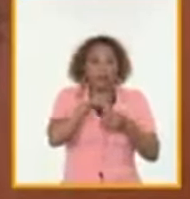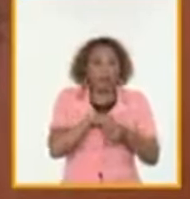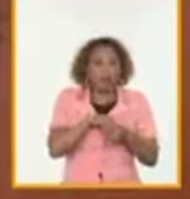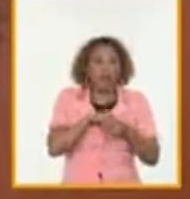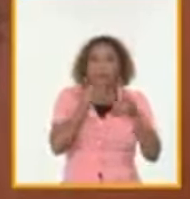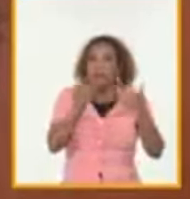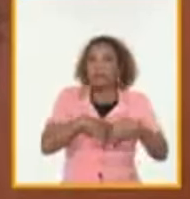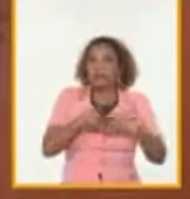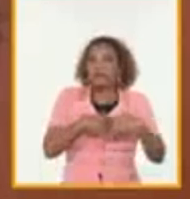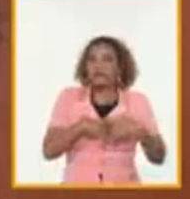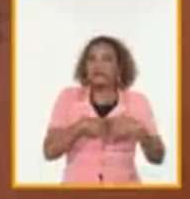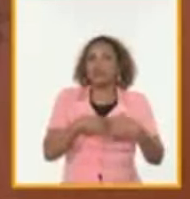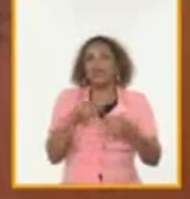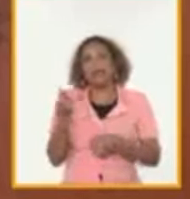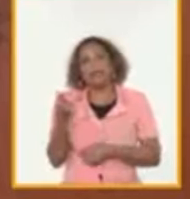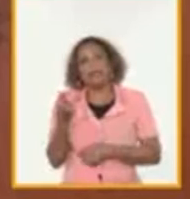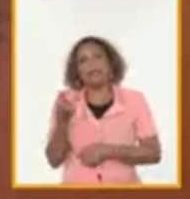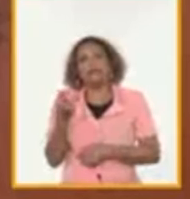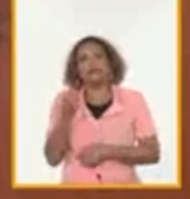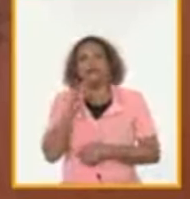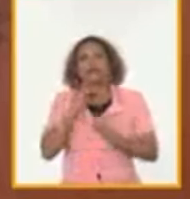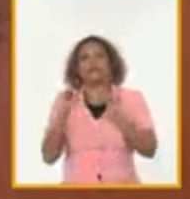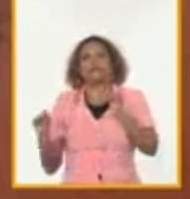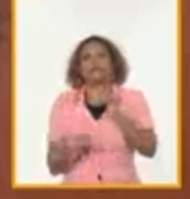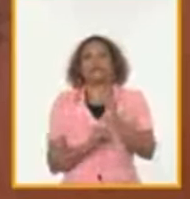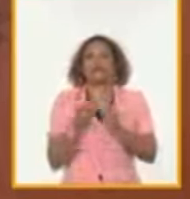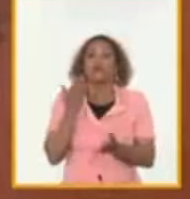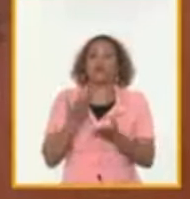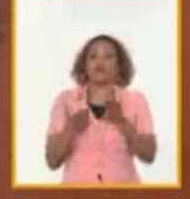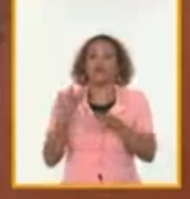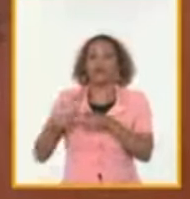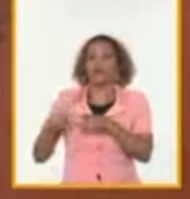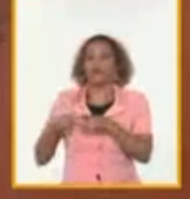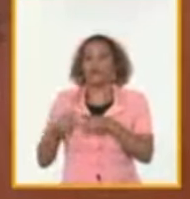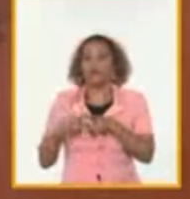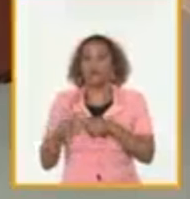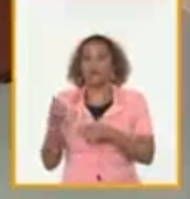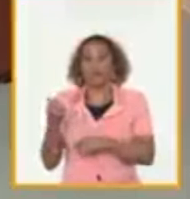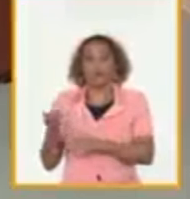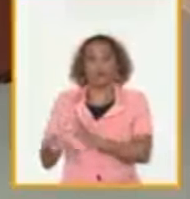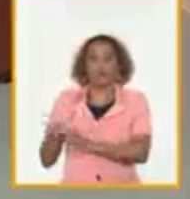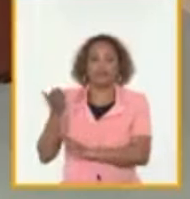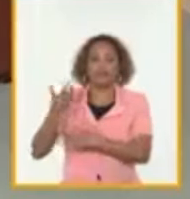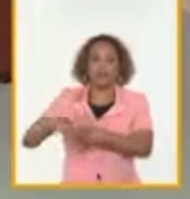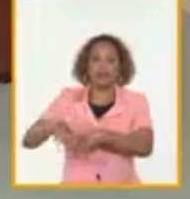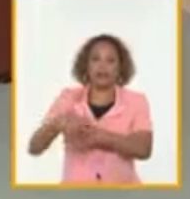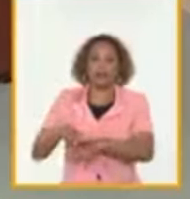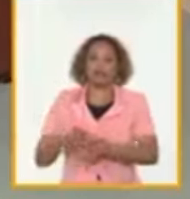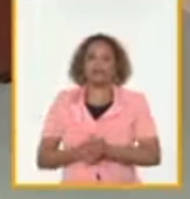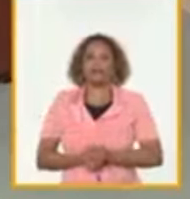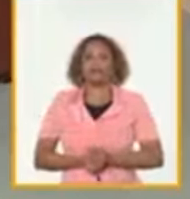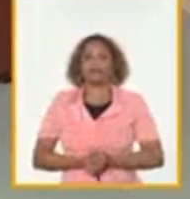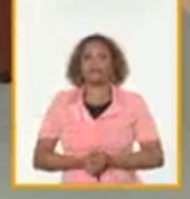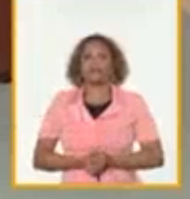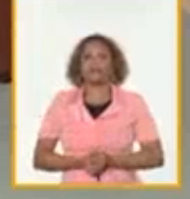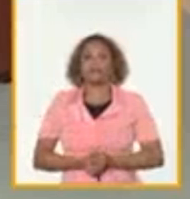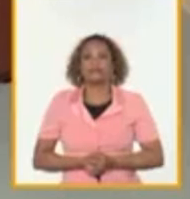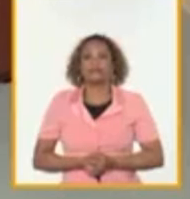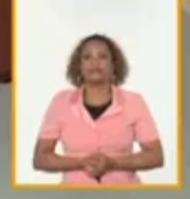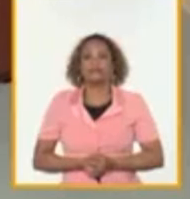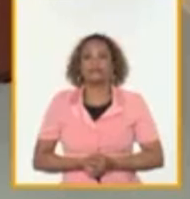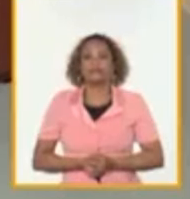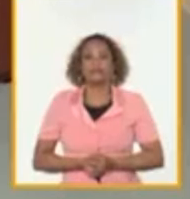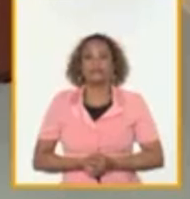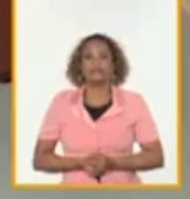Pues por tanto el precio es inferior al resto de los de los precios que que se establecen en el en la provincia o en el